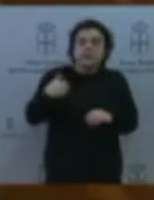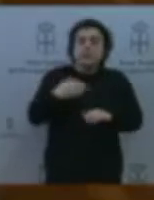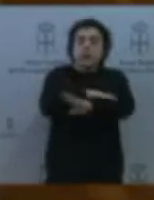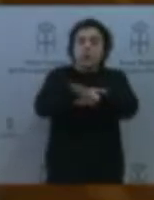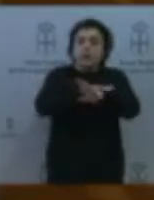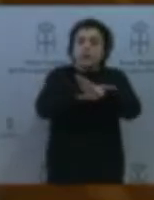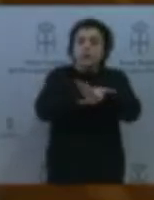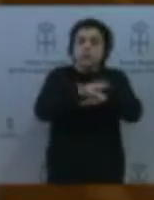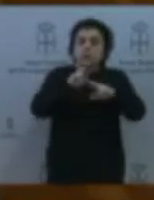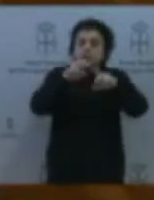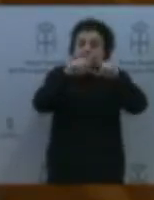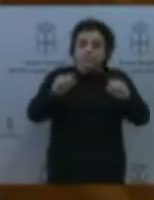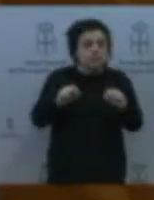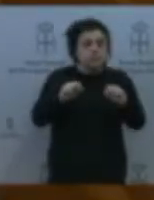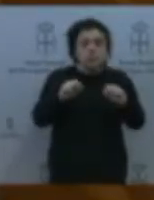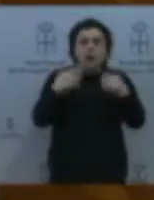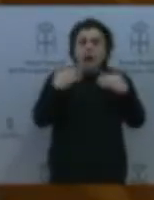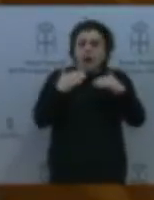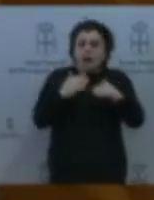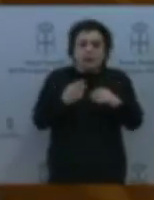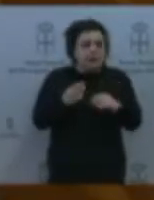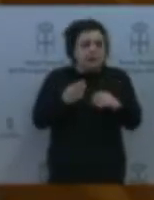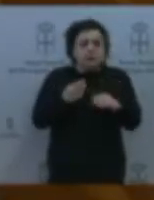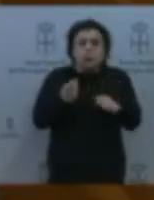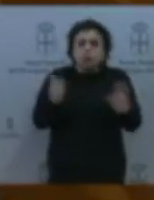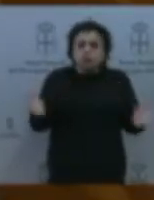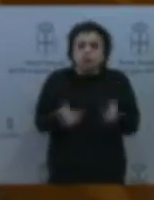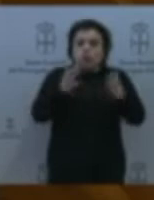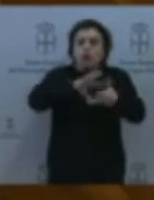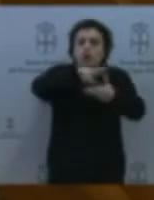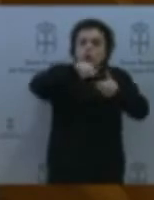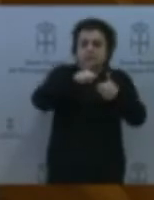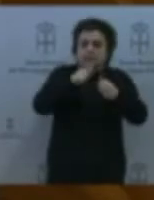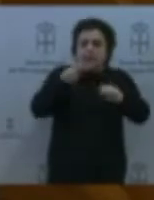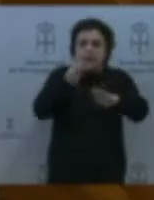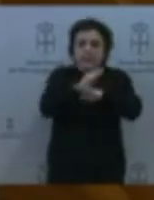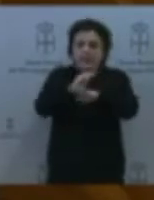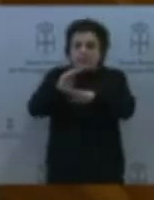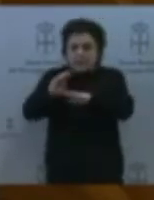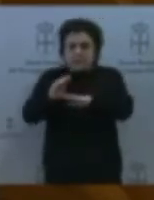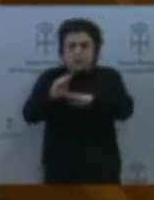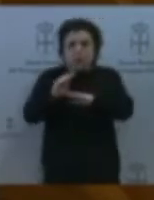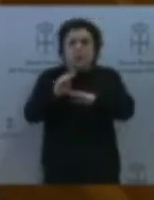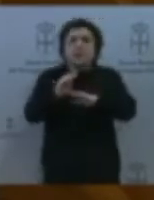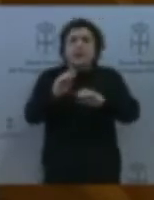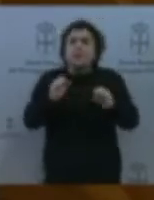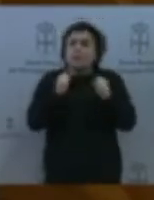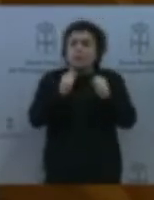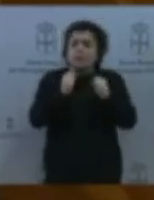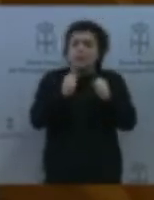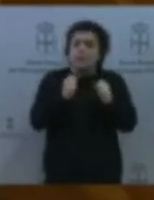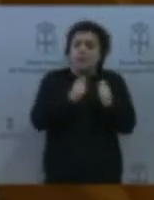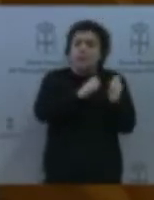de inversión, más en este caso que creo que refuerza desde los aspectos logísticos, estructurales y de la potenciación de nuestro